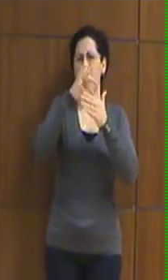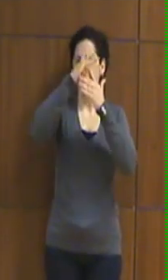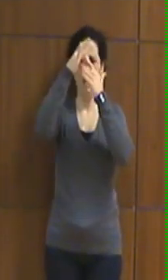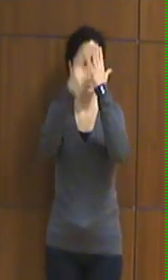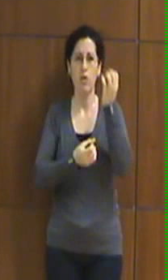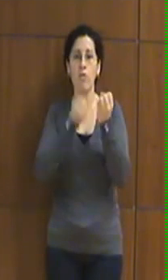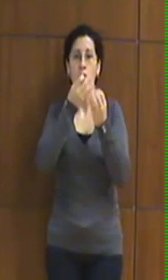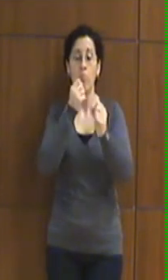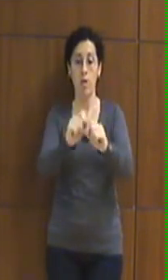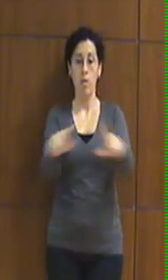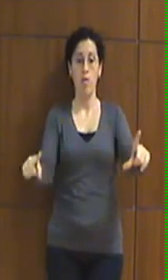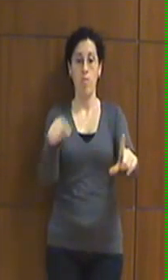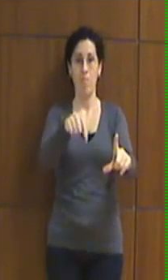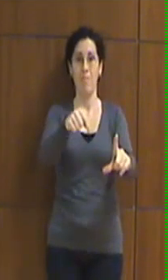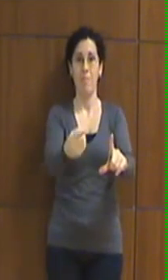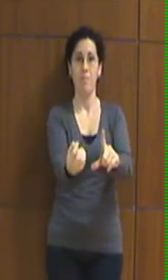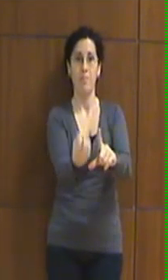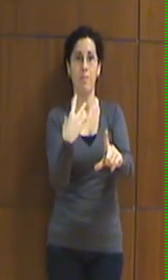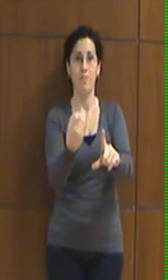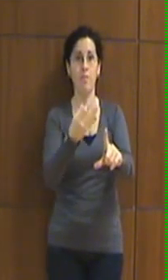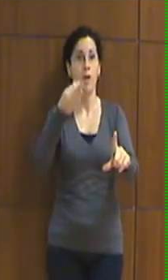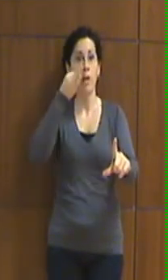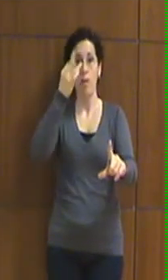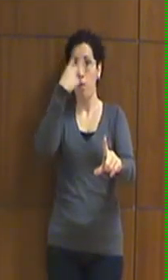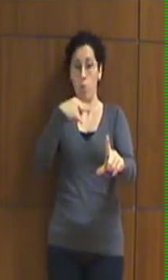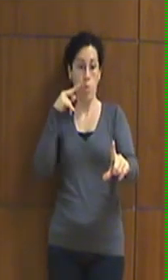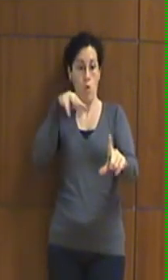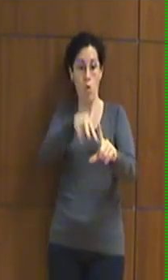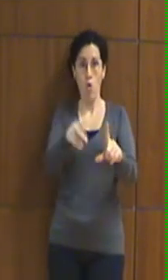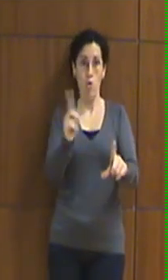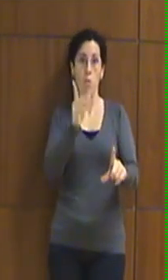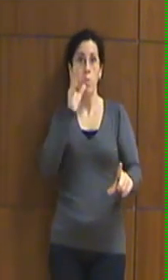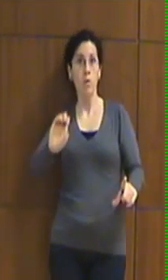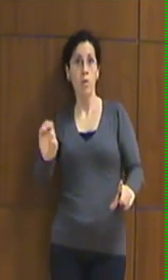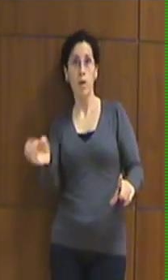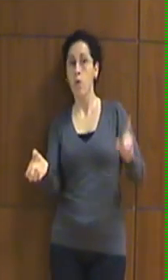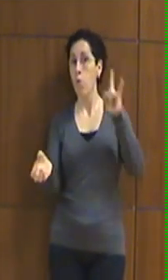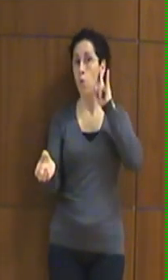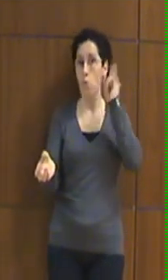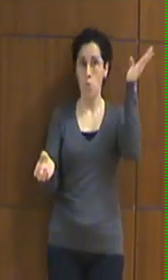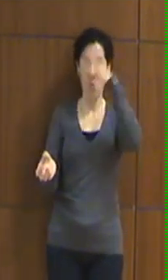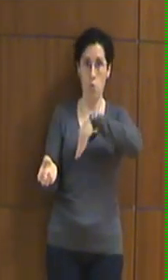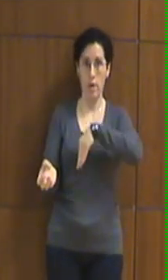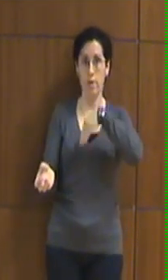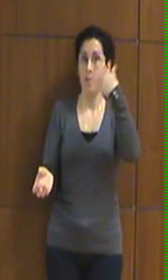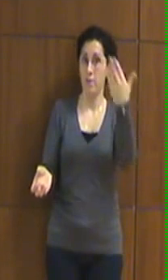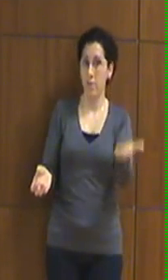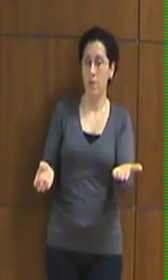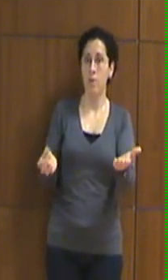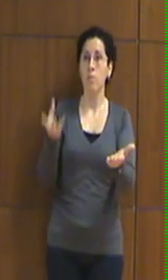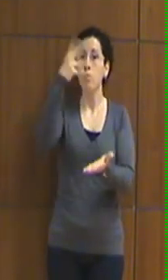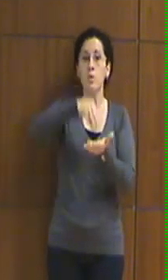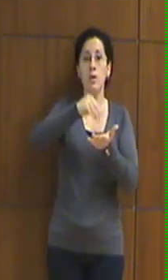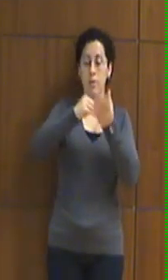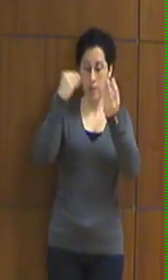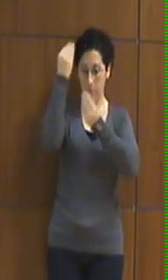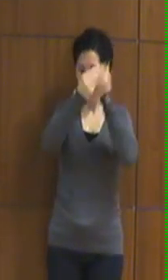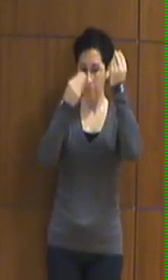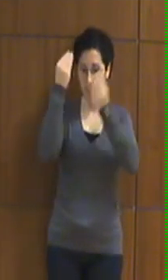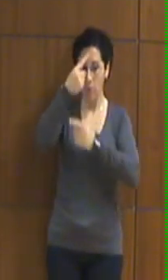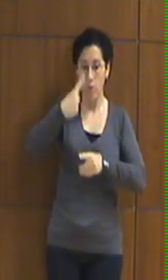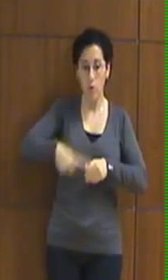que no se la estamos transmitiendo al resto de las personas. Entonces yo creo que cuando se desarrolla, cuando se piensa